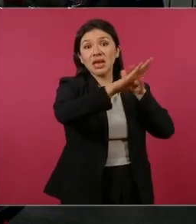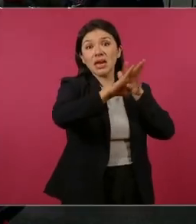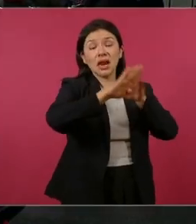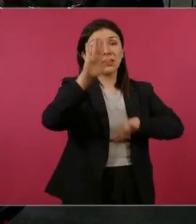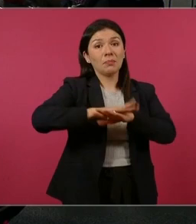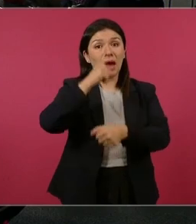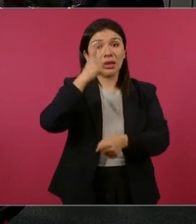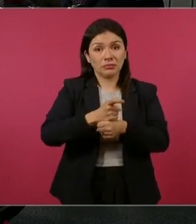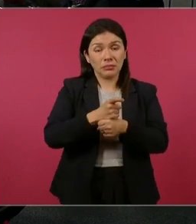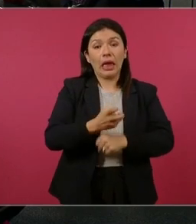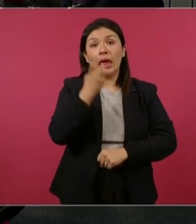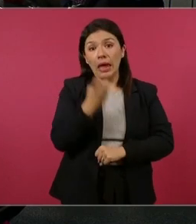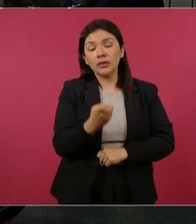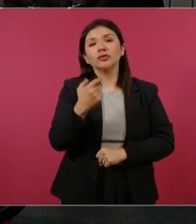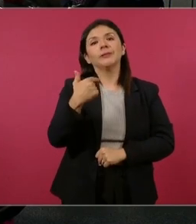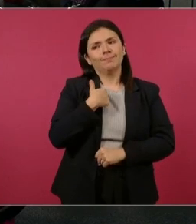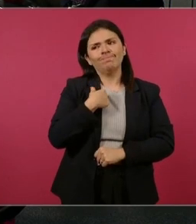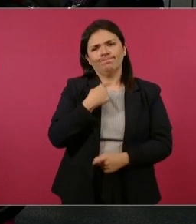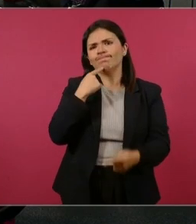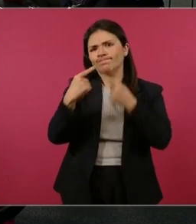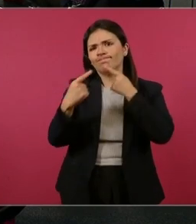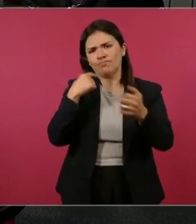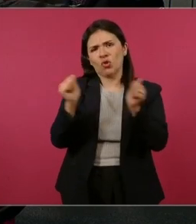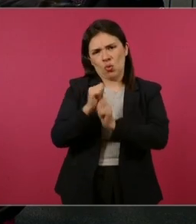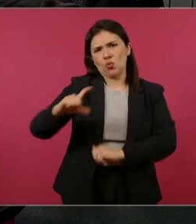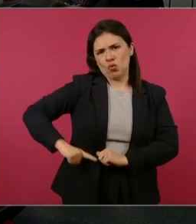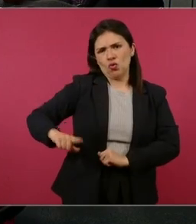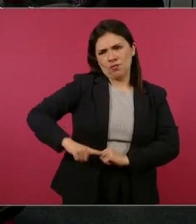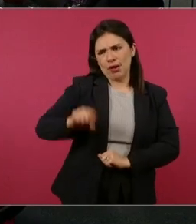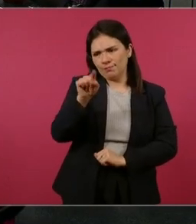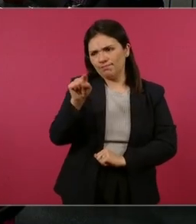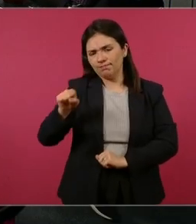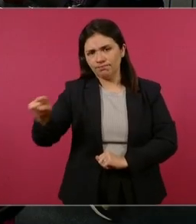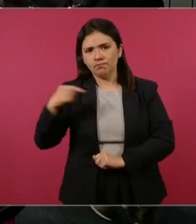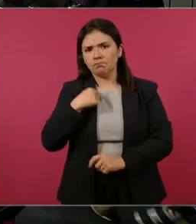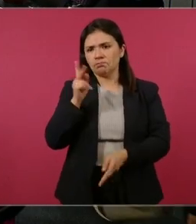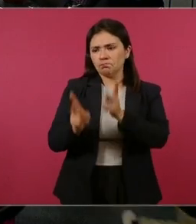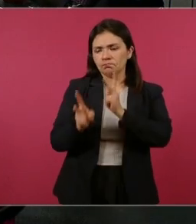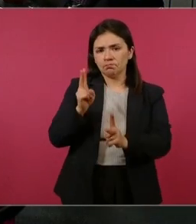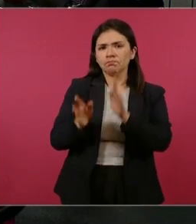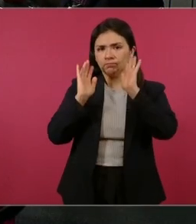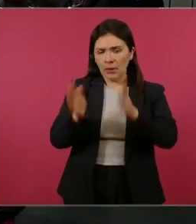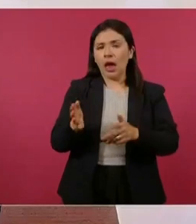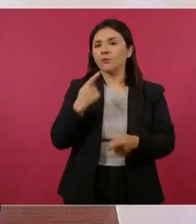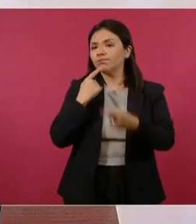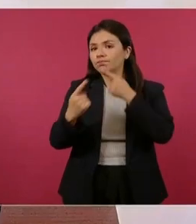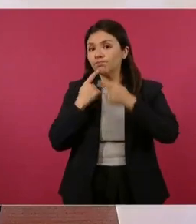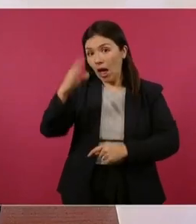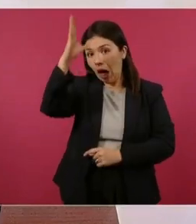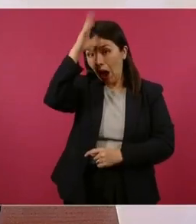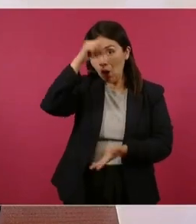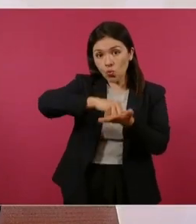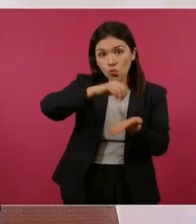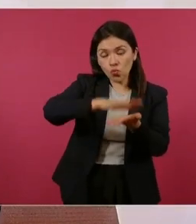se intervino, se habló con los gobiernos de esos países, llegamos a